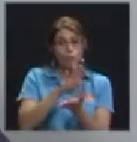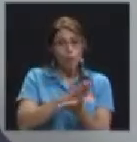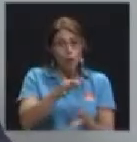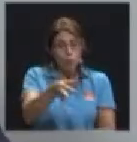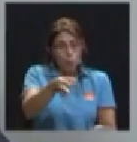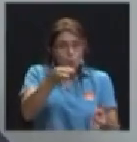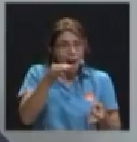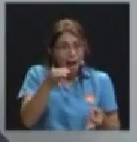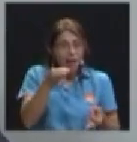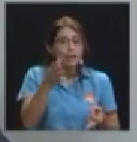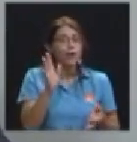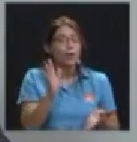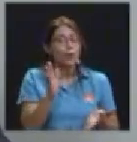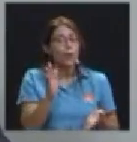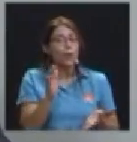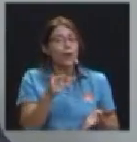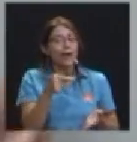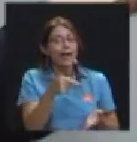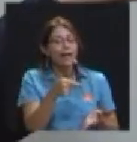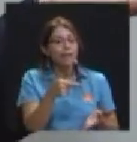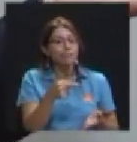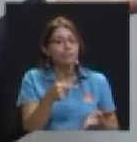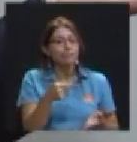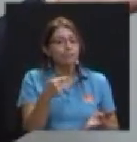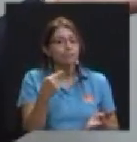entiendo mal, y eso ustedes lo van a explicar,